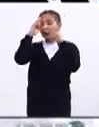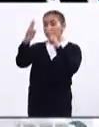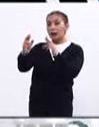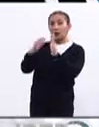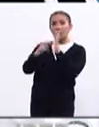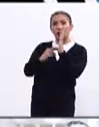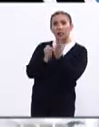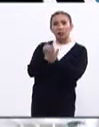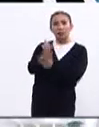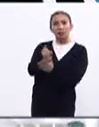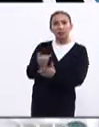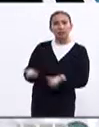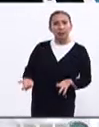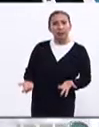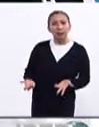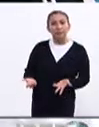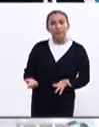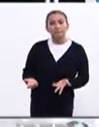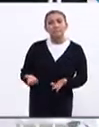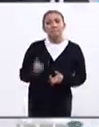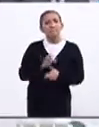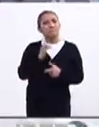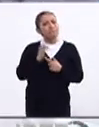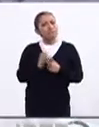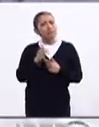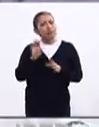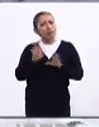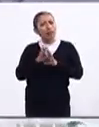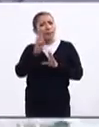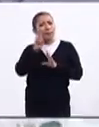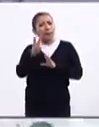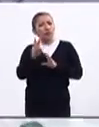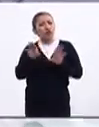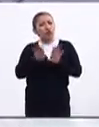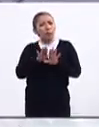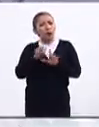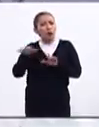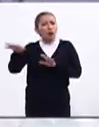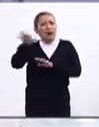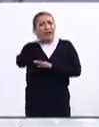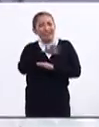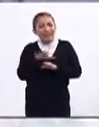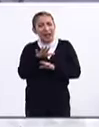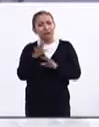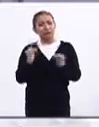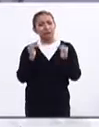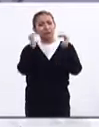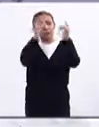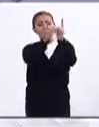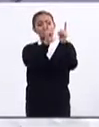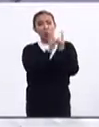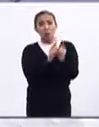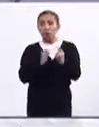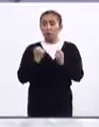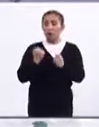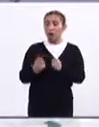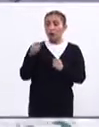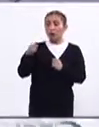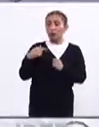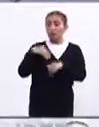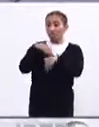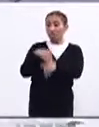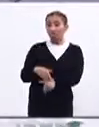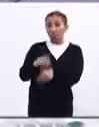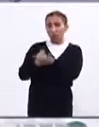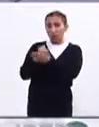principios de la democracia, claro. ¿No? Entonces vemos cómo, en la medida en que estas élites no se comprometen con los principios mismos